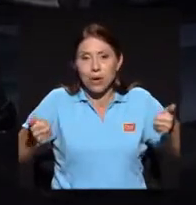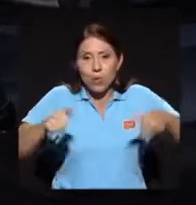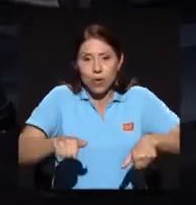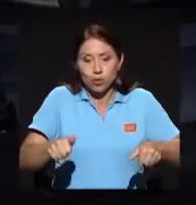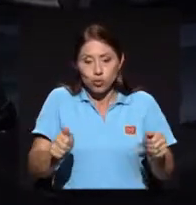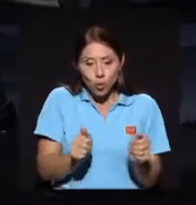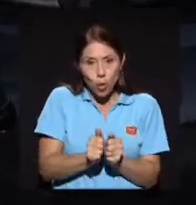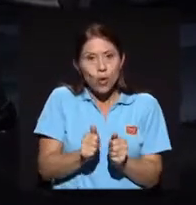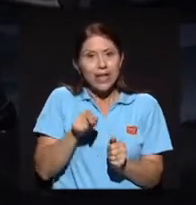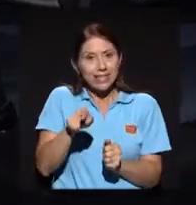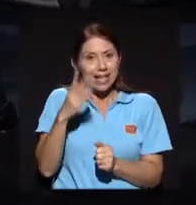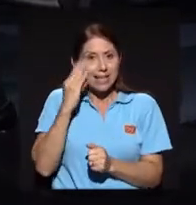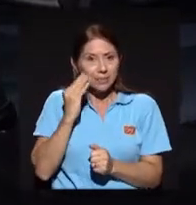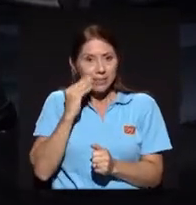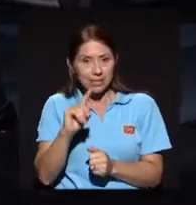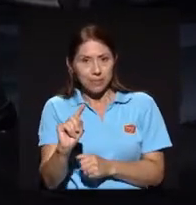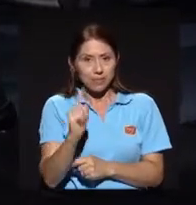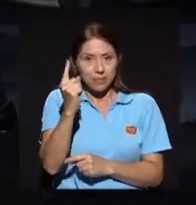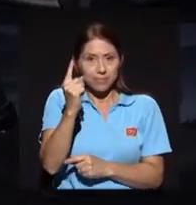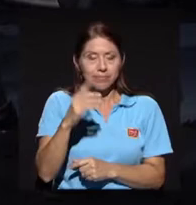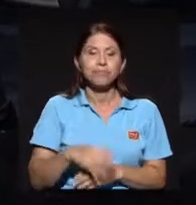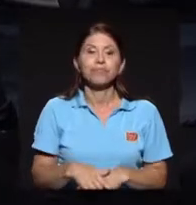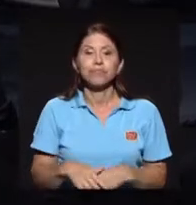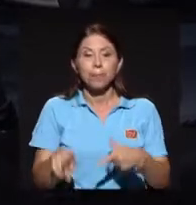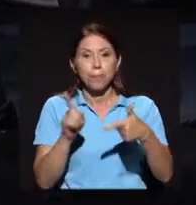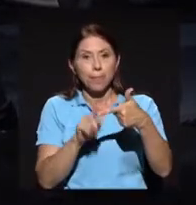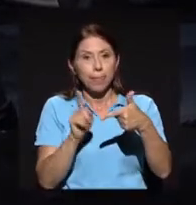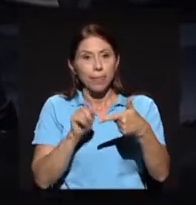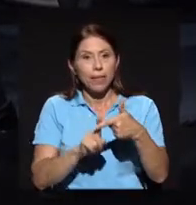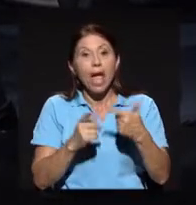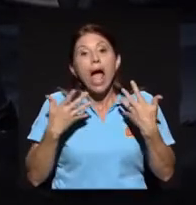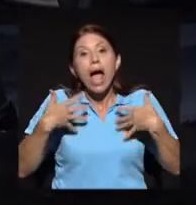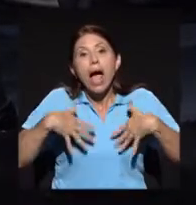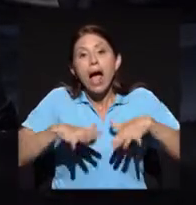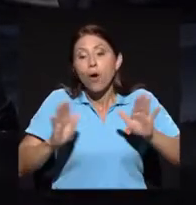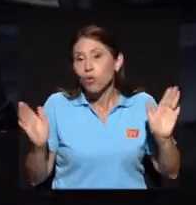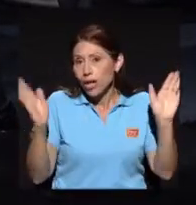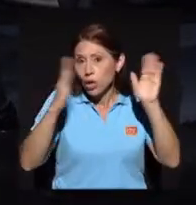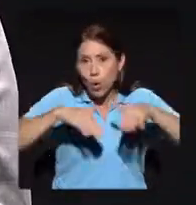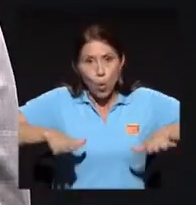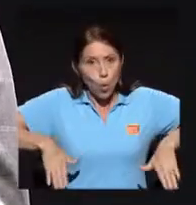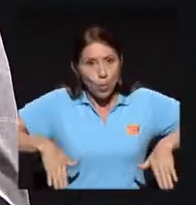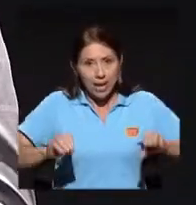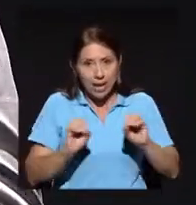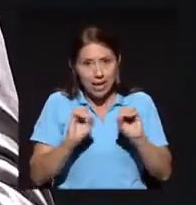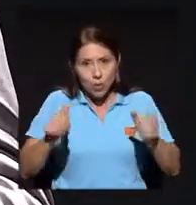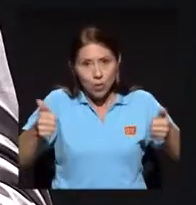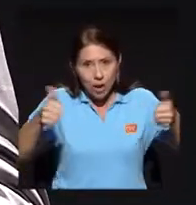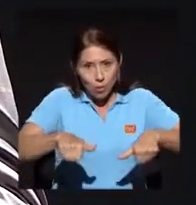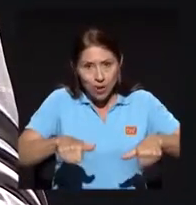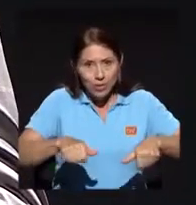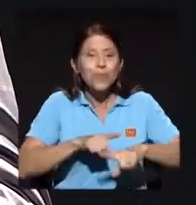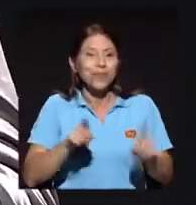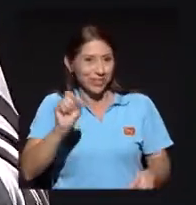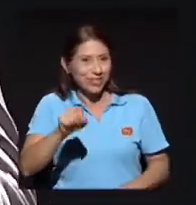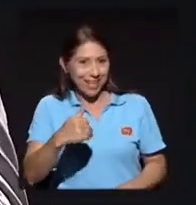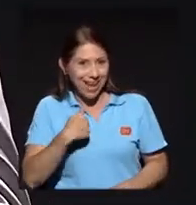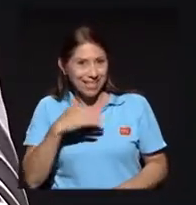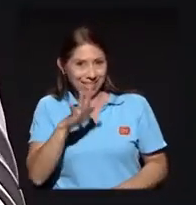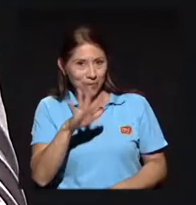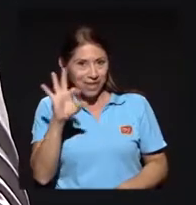iniciativa lo segundo es que aunque no hubiera ningún acuerdo y hay 59 tenemos visión común